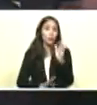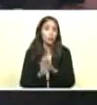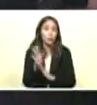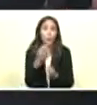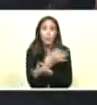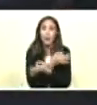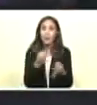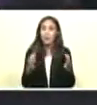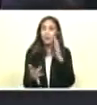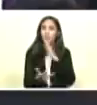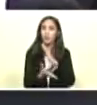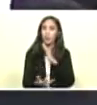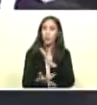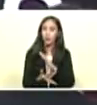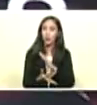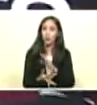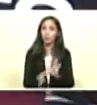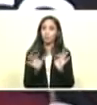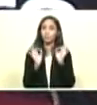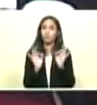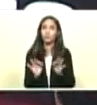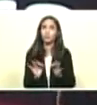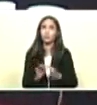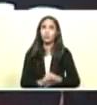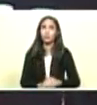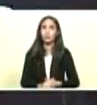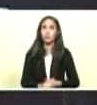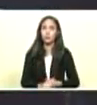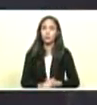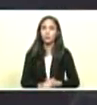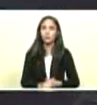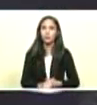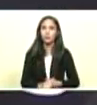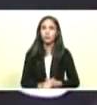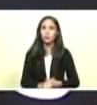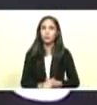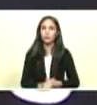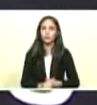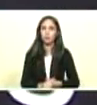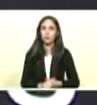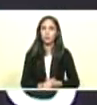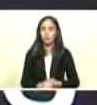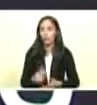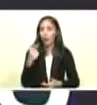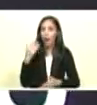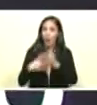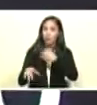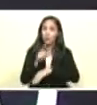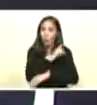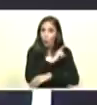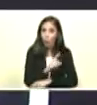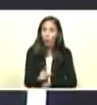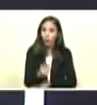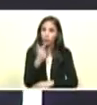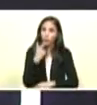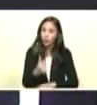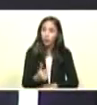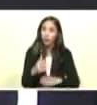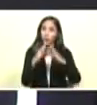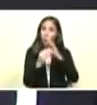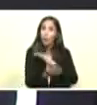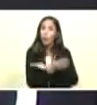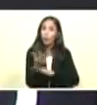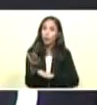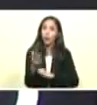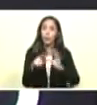exigencia, justa exigencia, como yo ordené al equipo de la Superintendencia